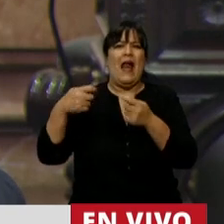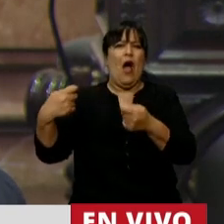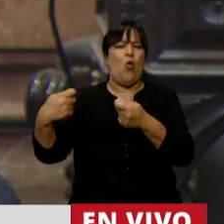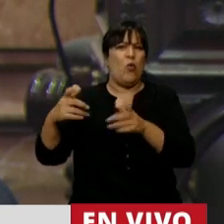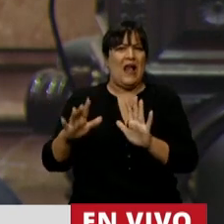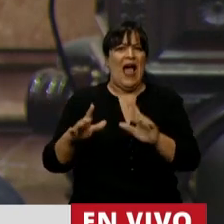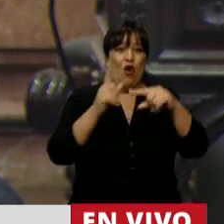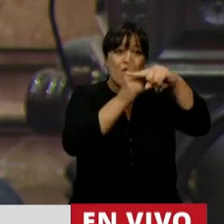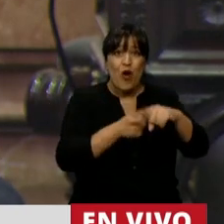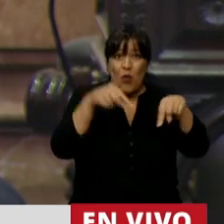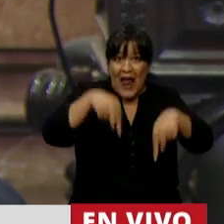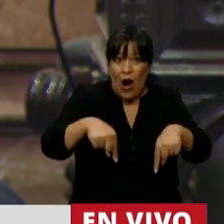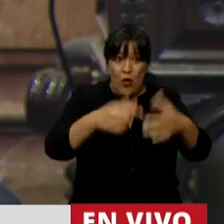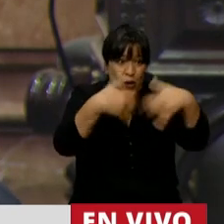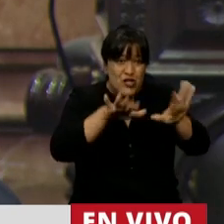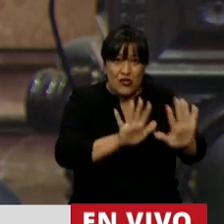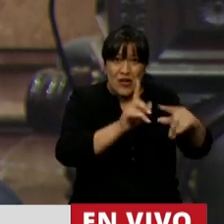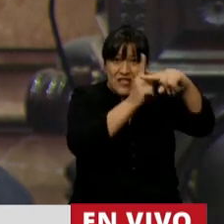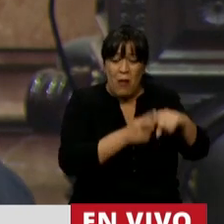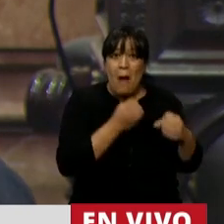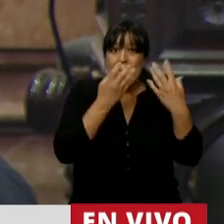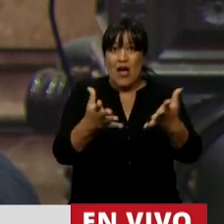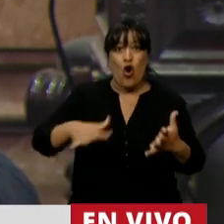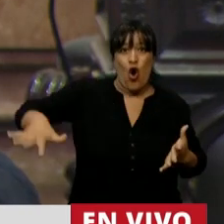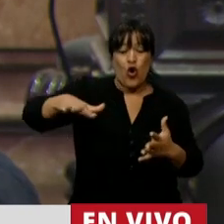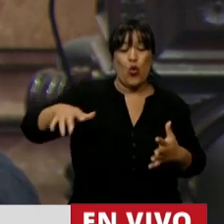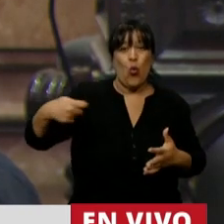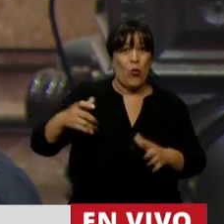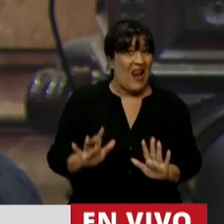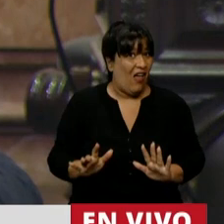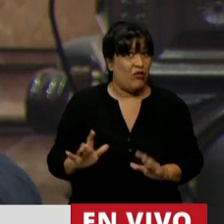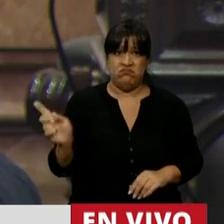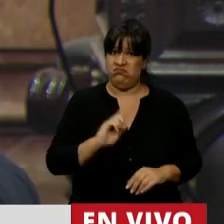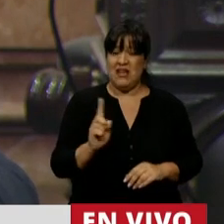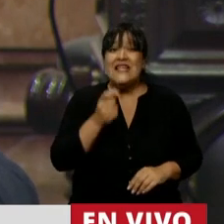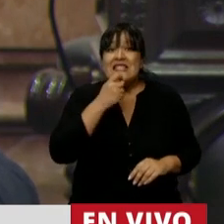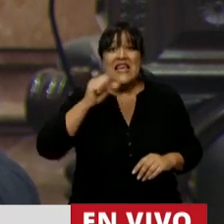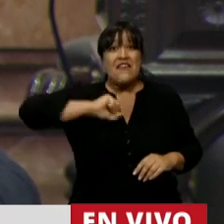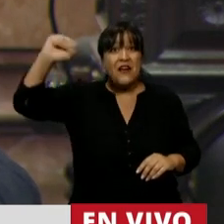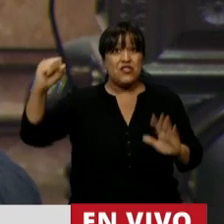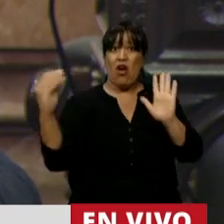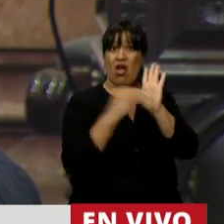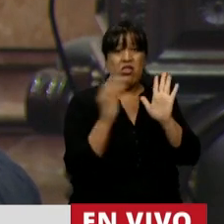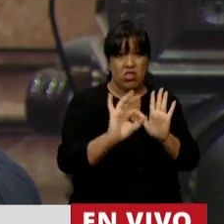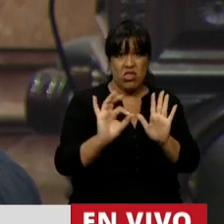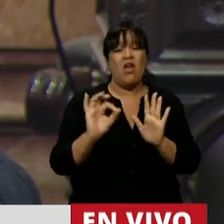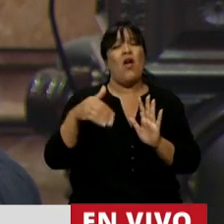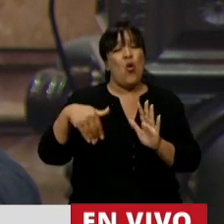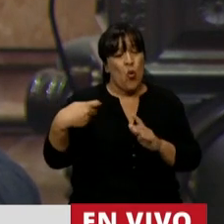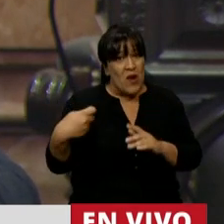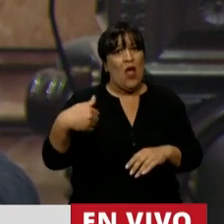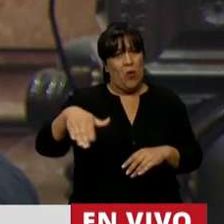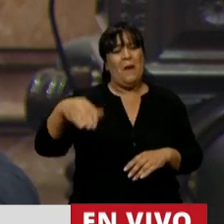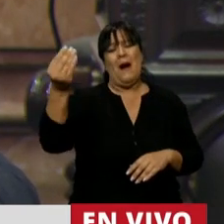jubilado con la fórmula que hoy quieren votar. Si no le incorporamos realmente la inflación, van a perder, los jubilados van a